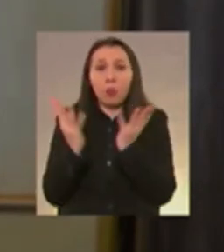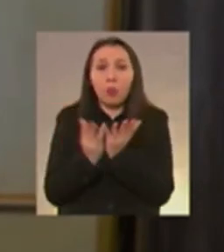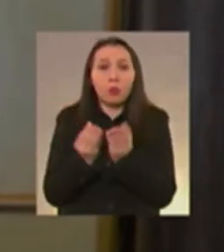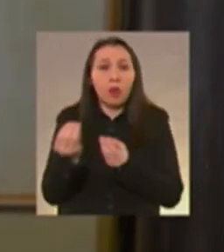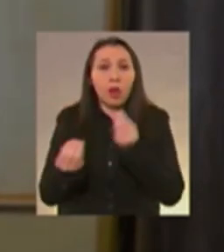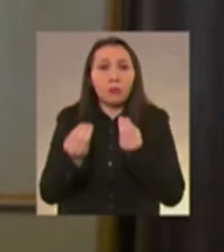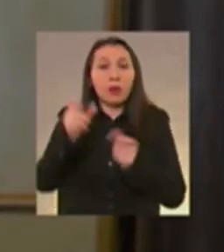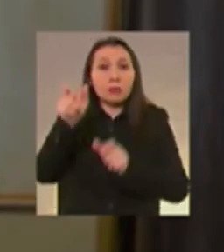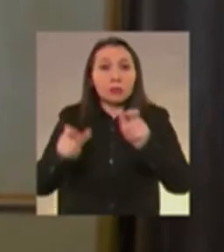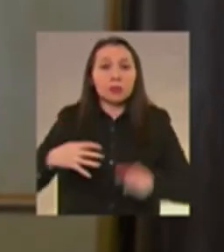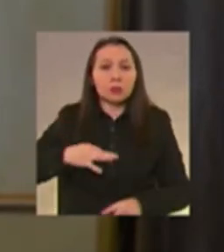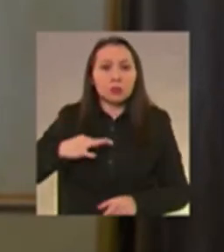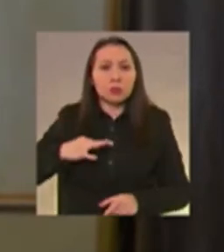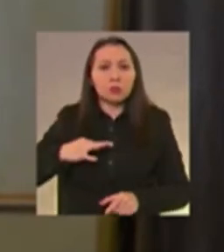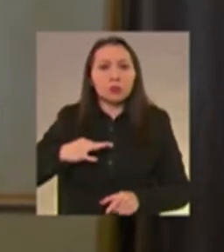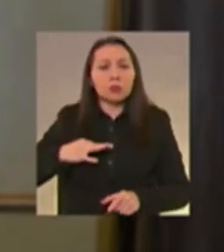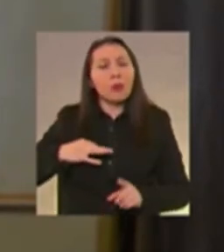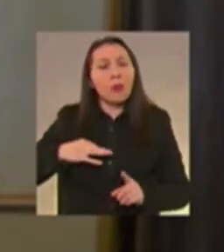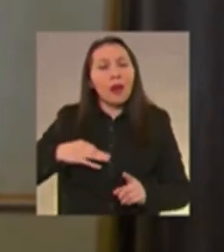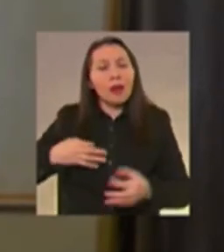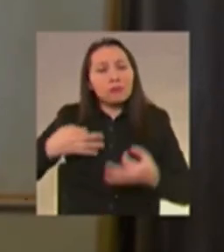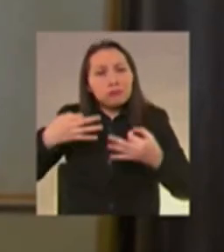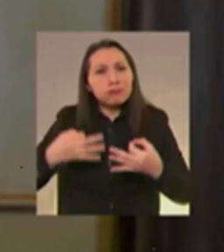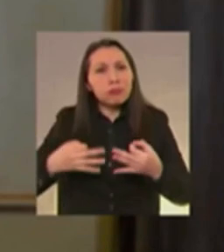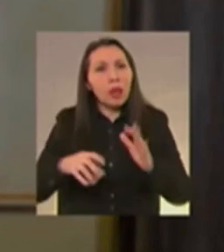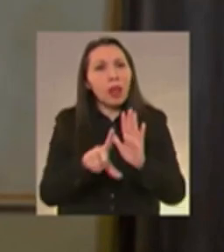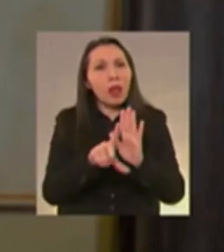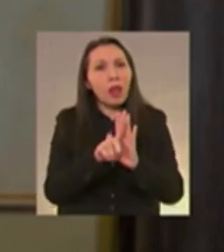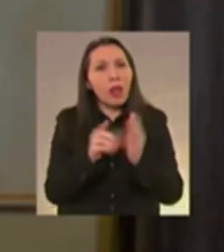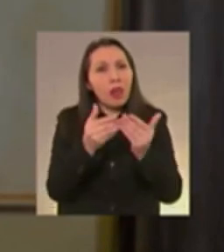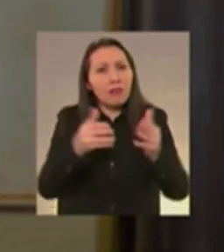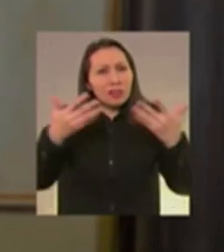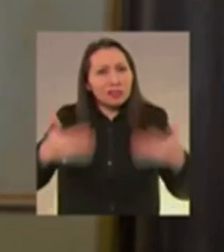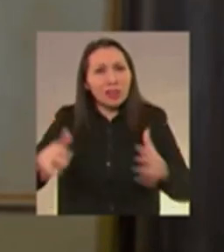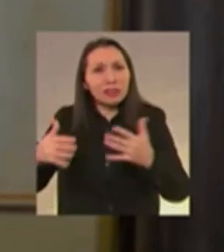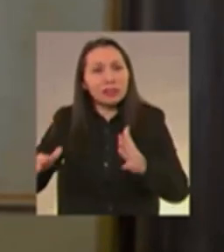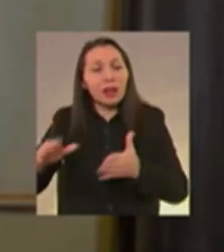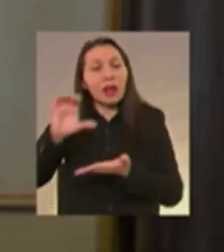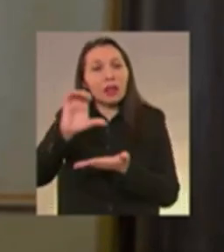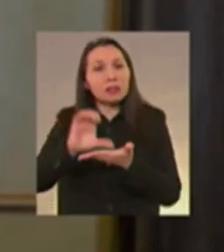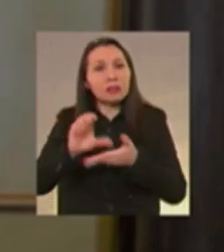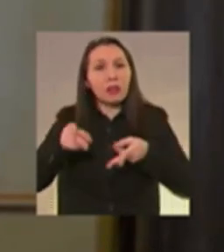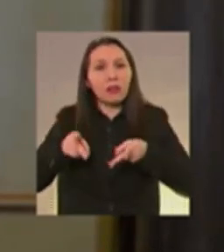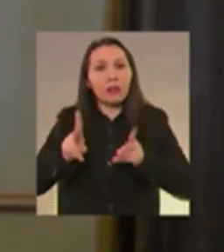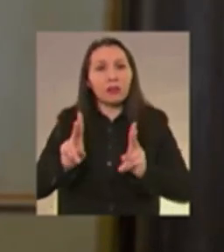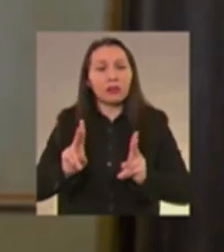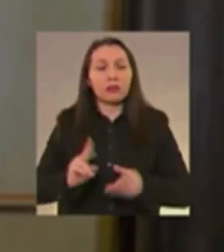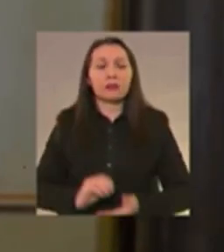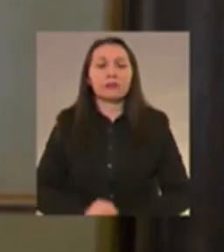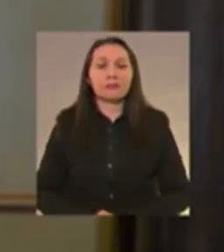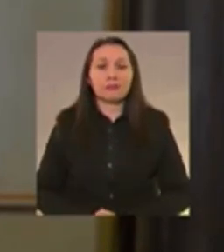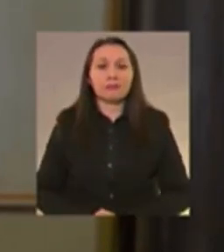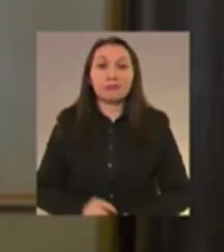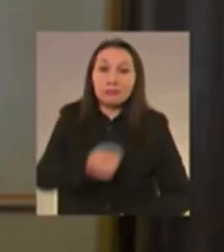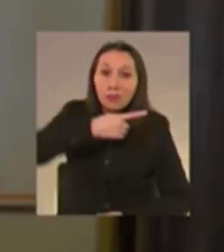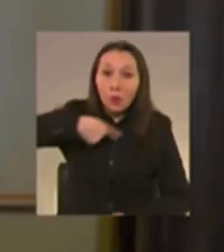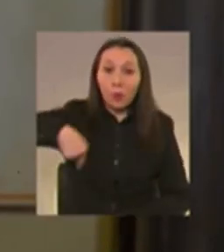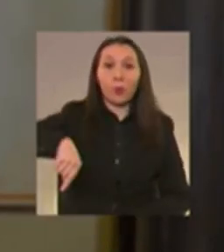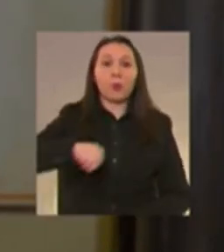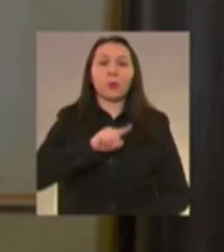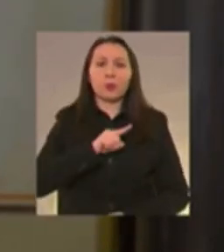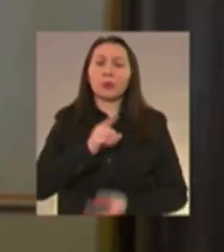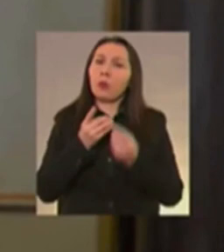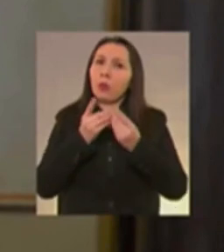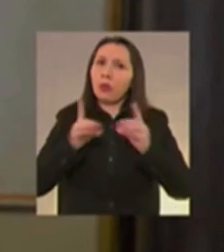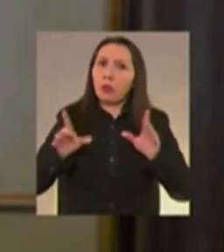sus ciudadanos habían abrazado la legalidad, las libertades y el Estado de Derecho. Está en nosotros, como